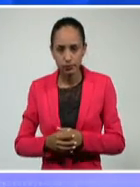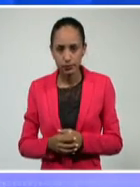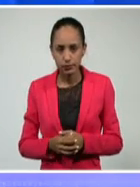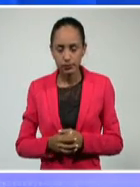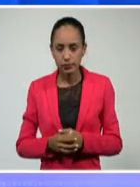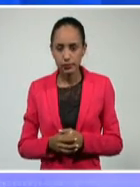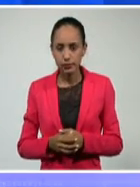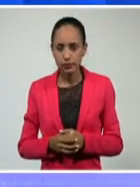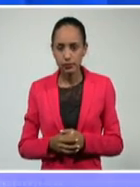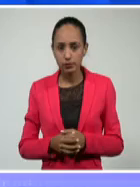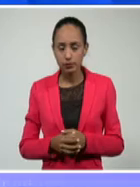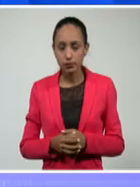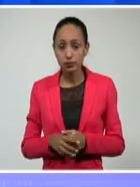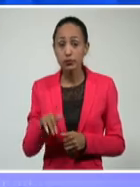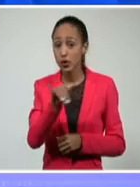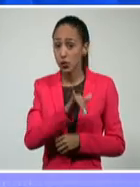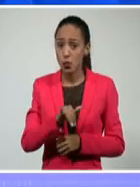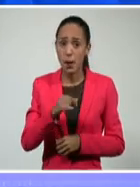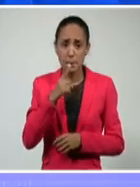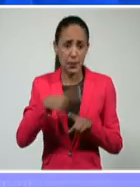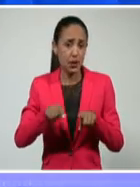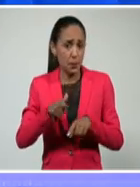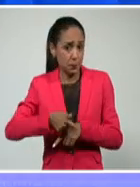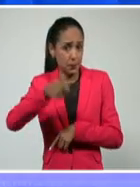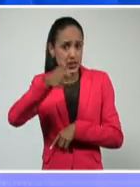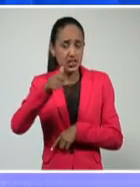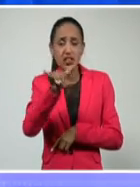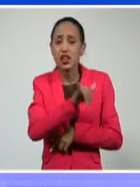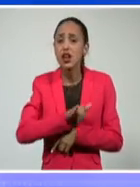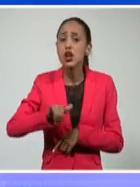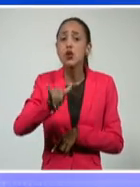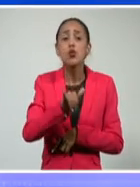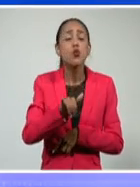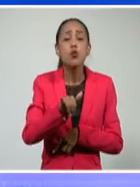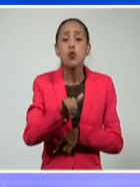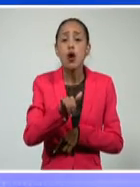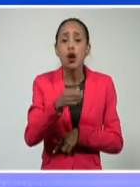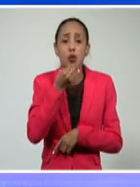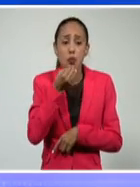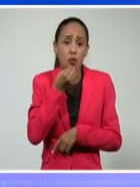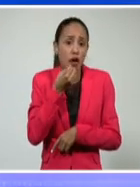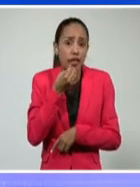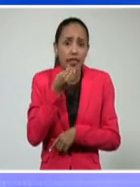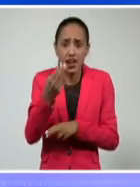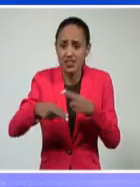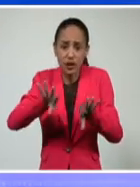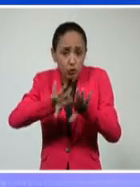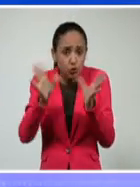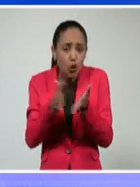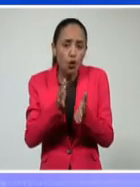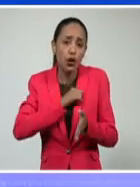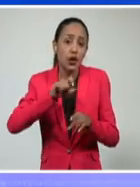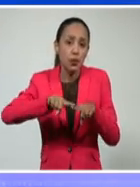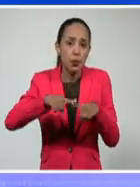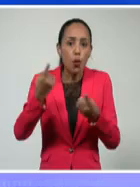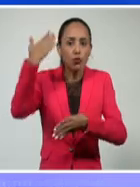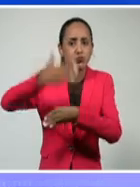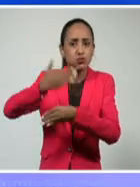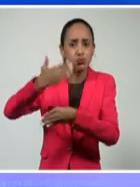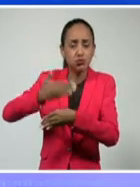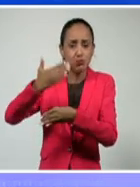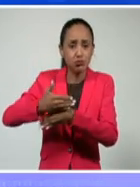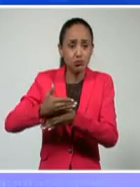un país con las manos atadas, apelando a las reservas, haciendo murumacas para que no nos asfixie tanto odio